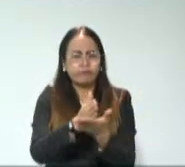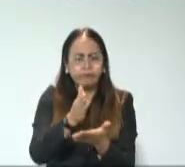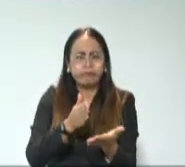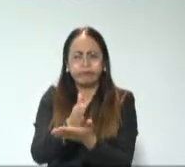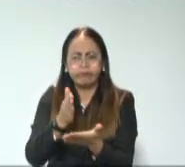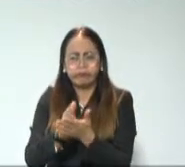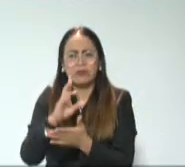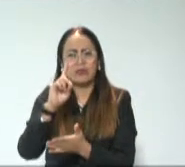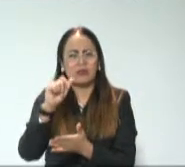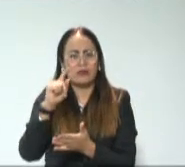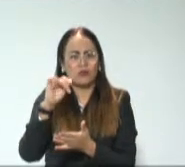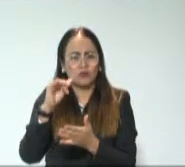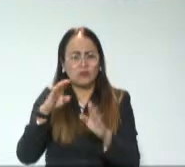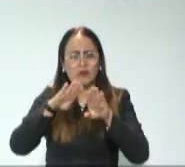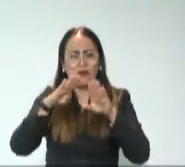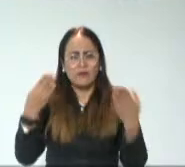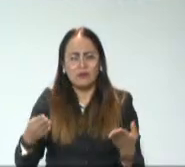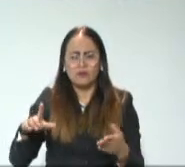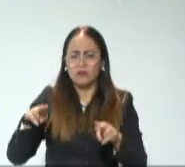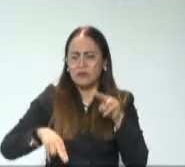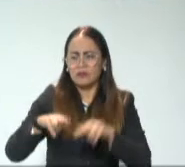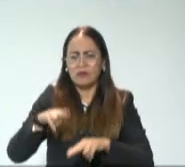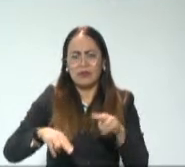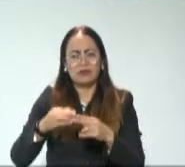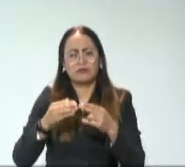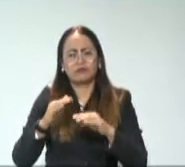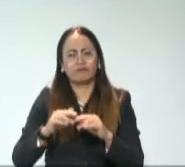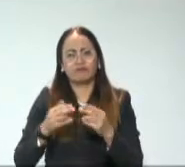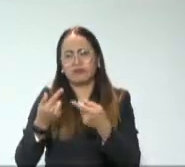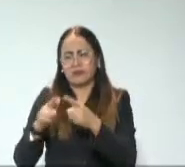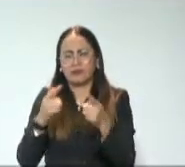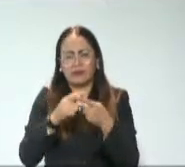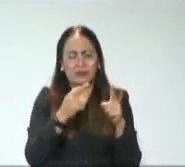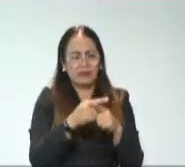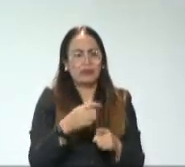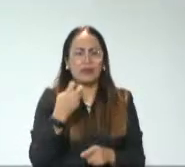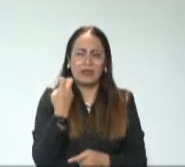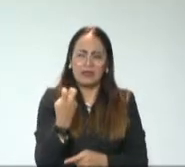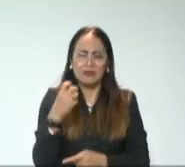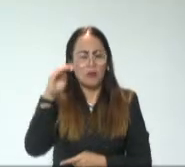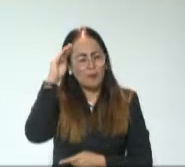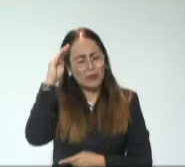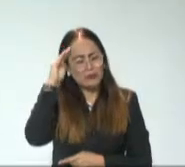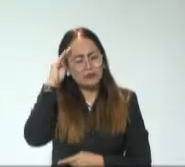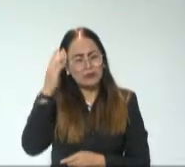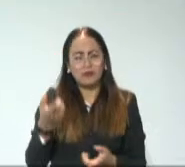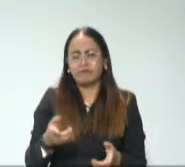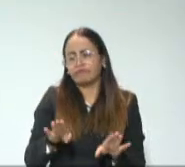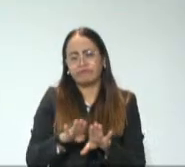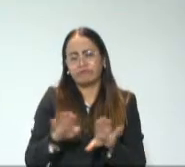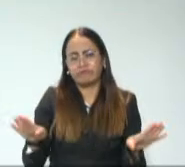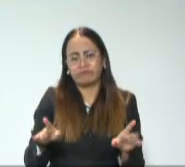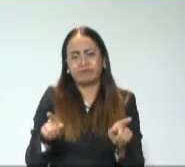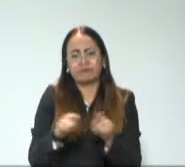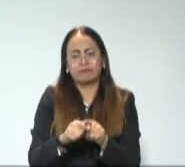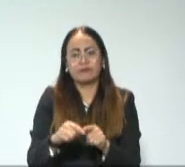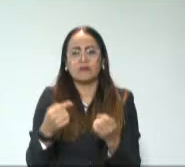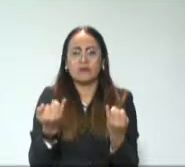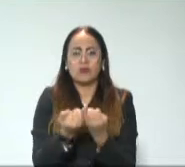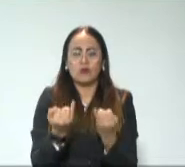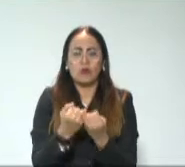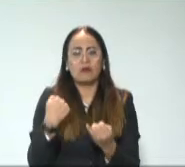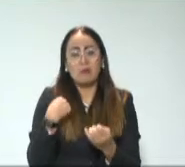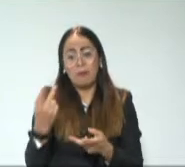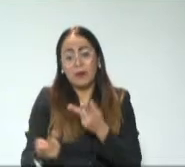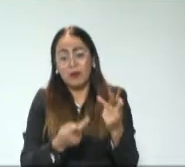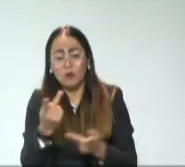datos abiertos en todos los niveles esto sería cuanto a esta reflexión y por supuesto estoy abierto a las preguntas que